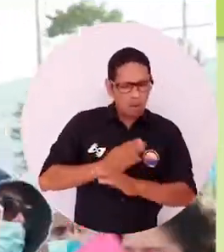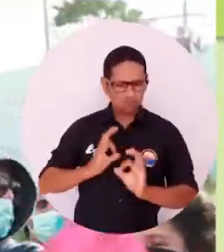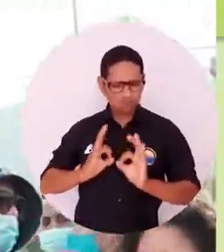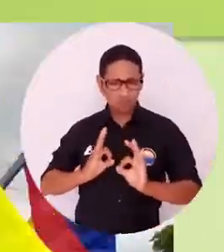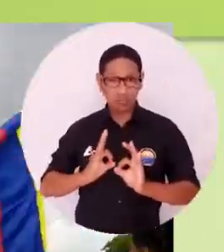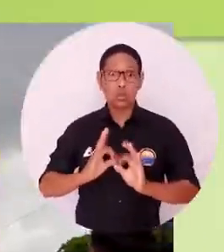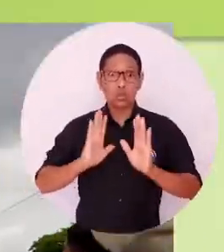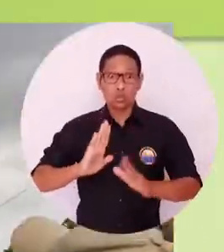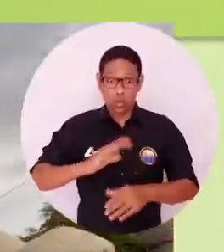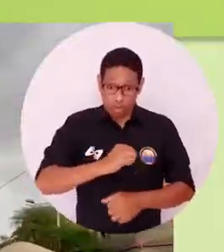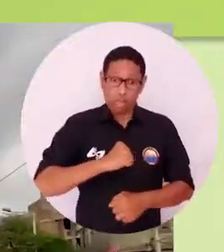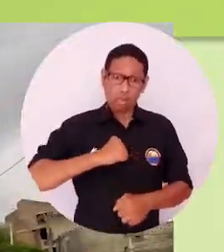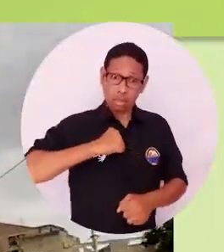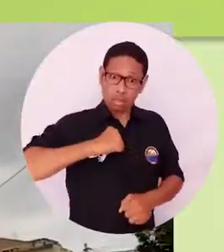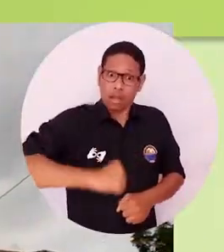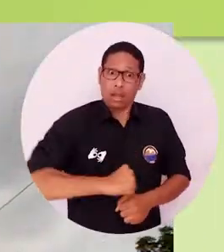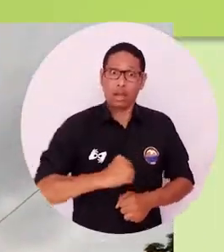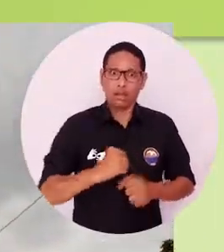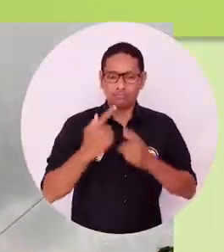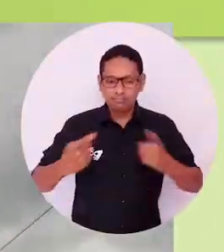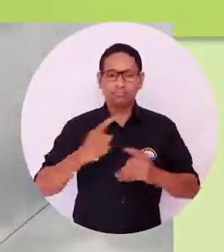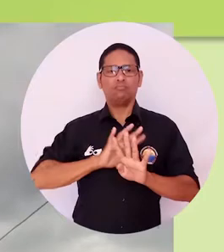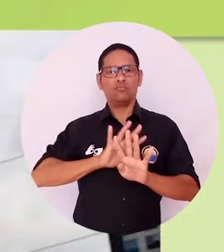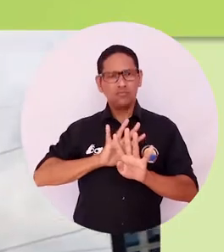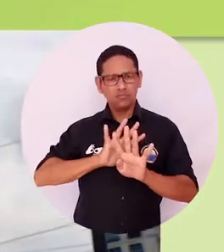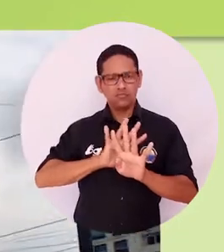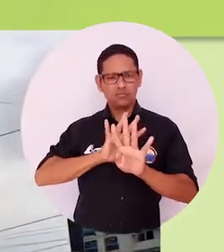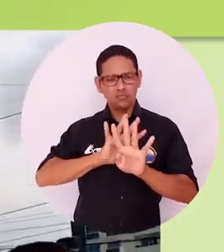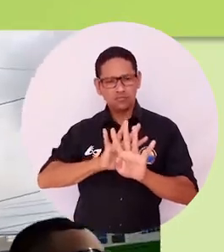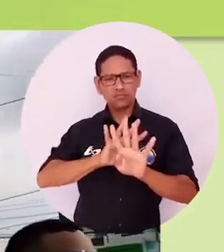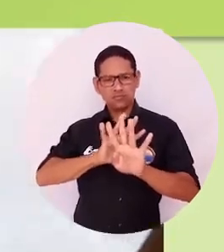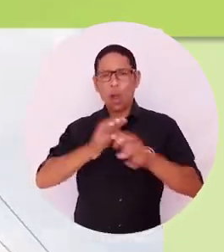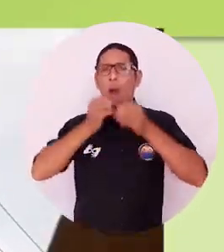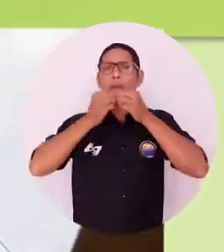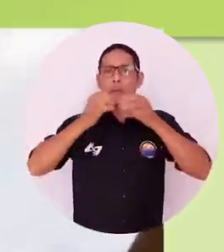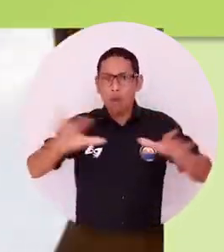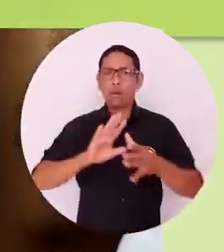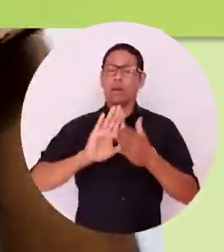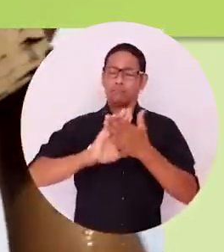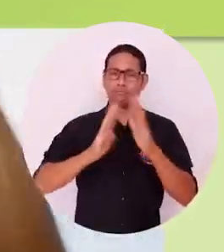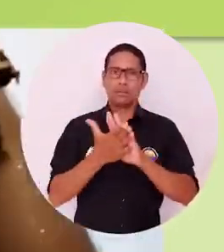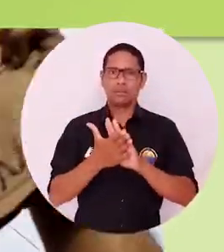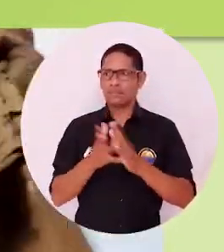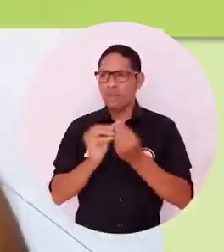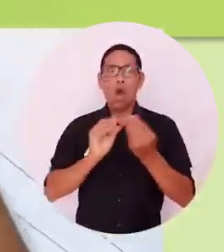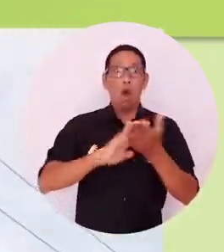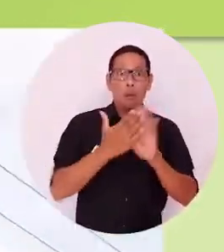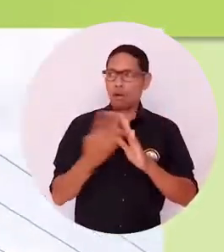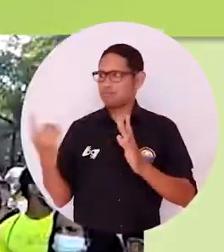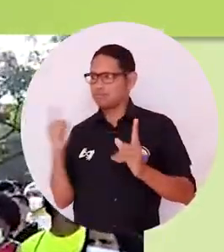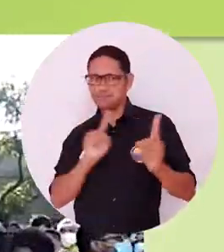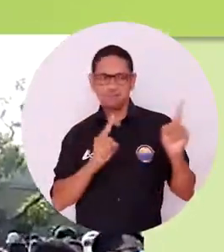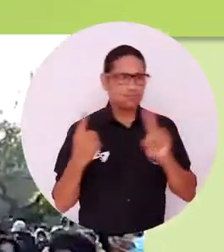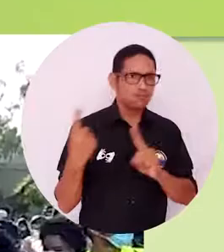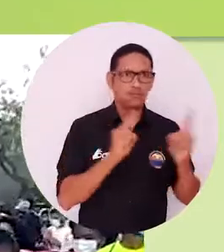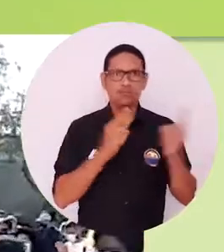el derecho constitucional de los ciudadanos a manifestarse de manera pública y pacífica, para que la comunidad se uniera a las jornadas